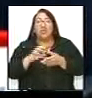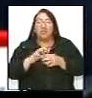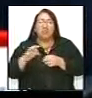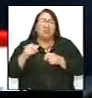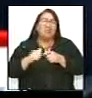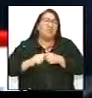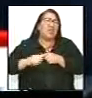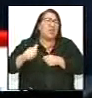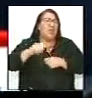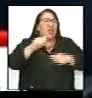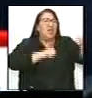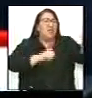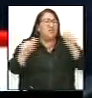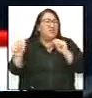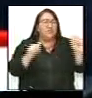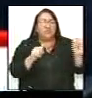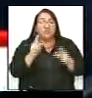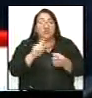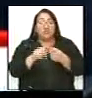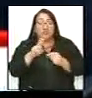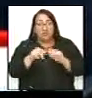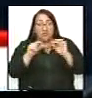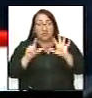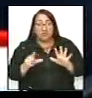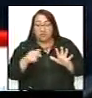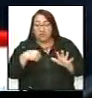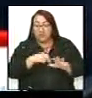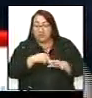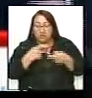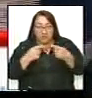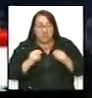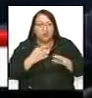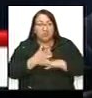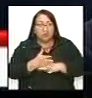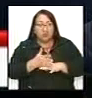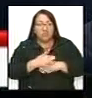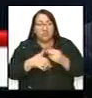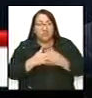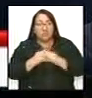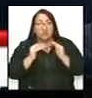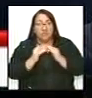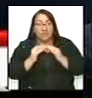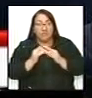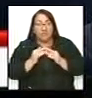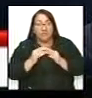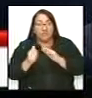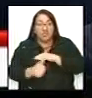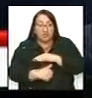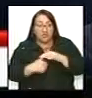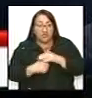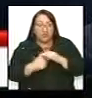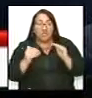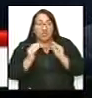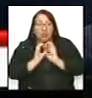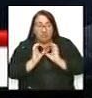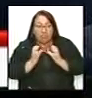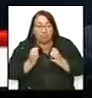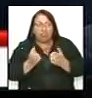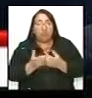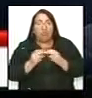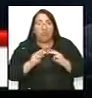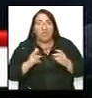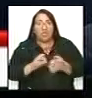2017 nuestras intervenciones serán tratando de dar confort térmico a las viviendas aislando las viviendas y utilizan los